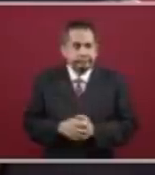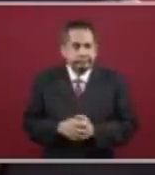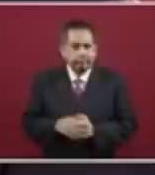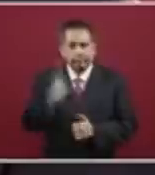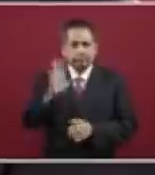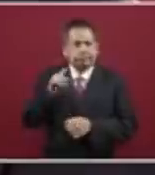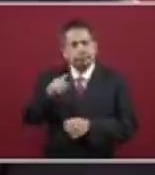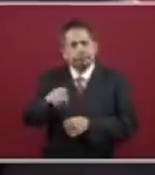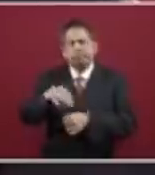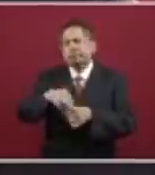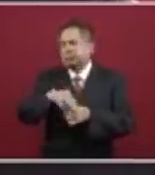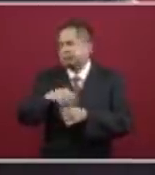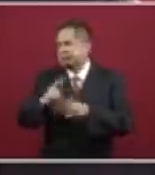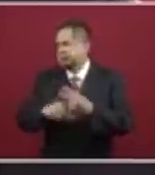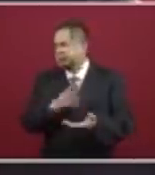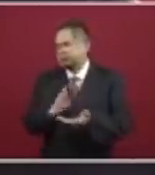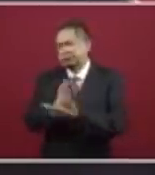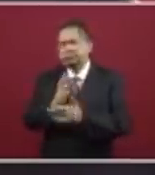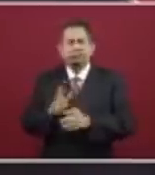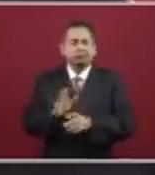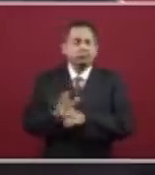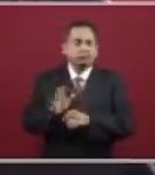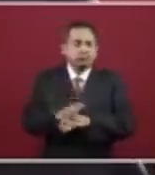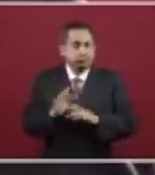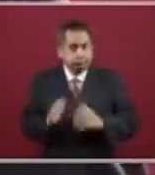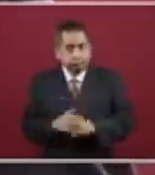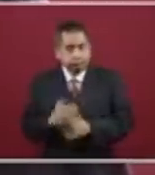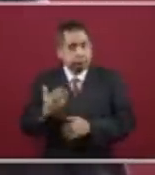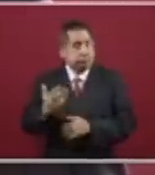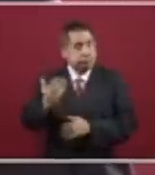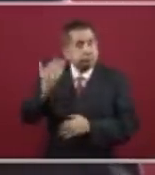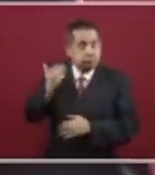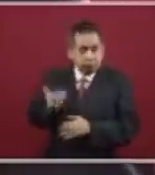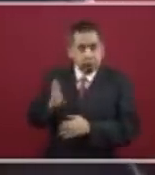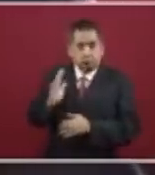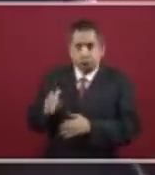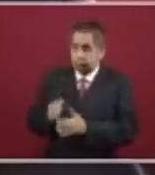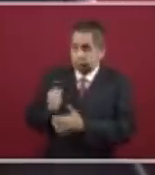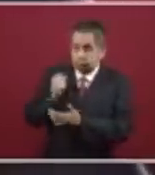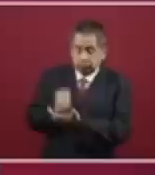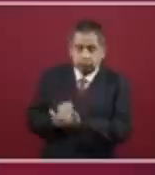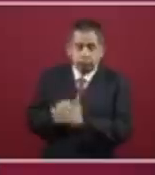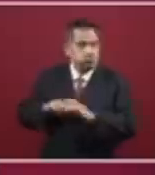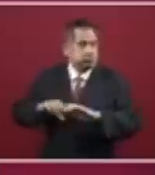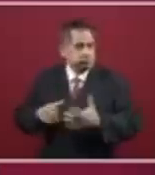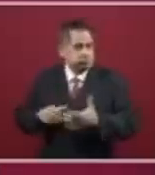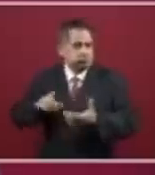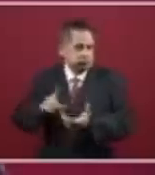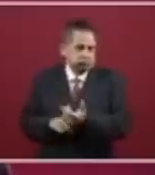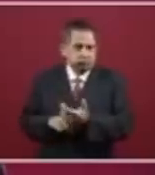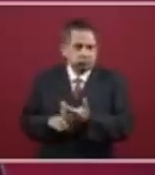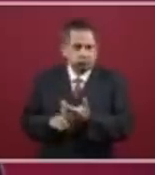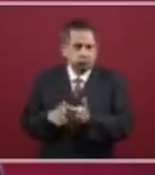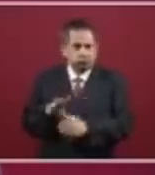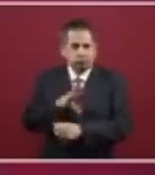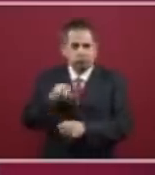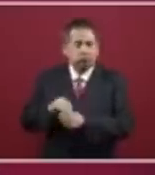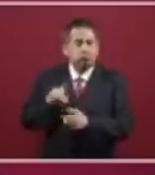se va a aprobar, como ya se había aprobado con